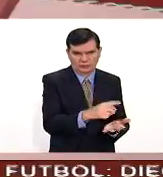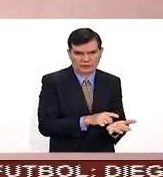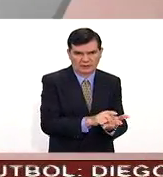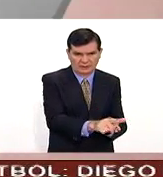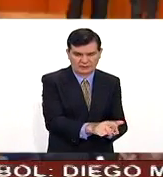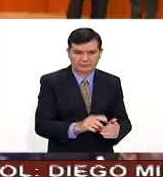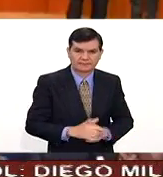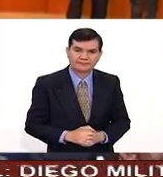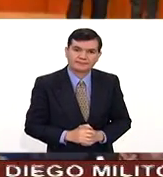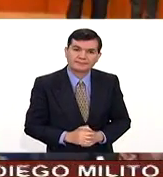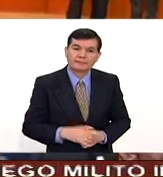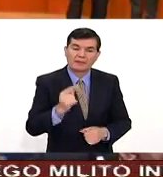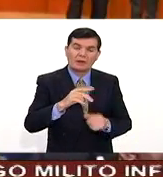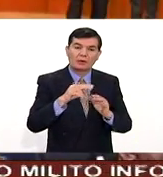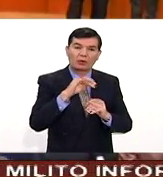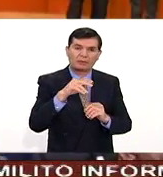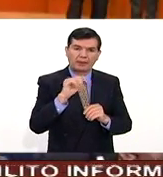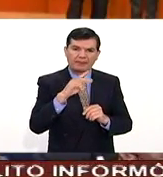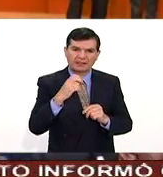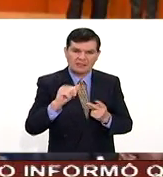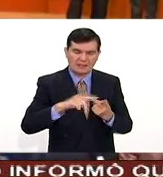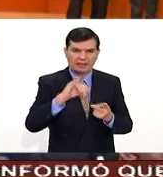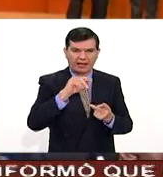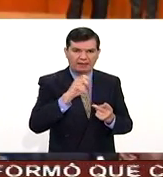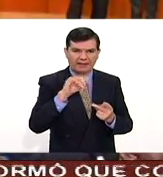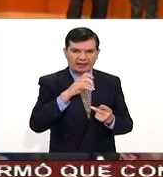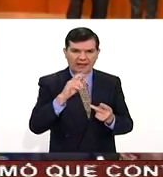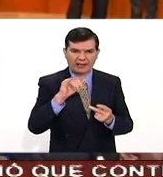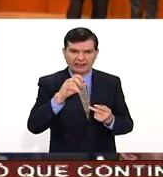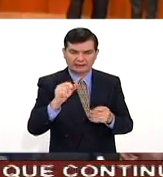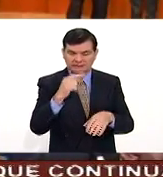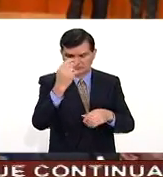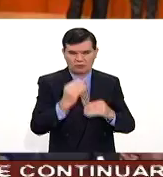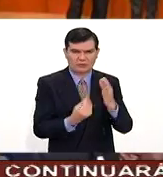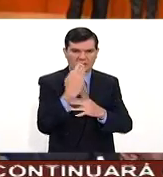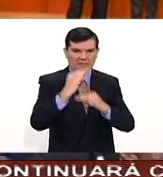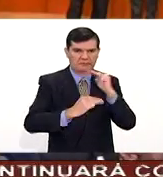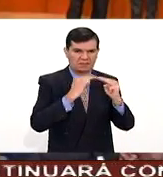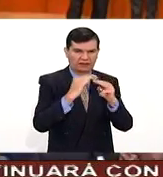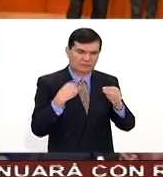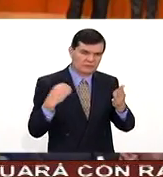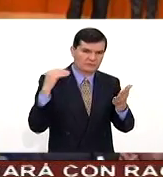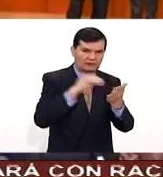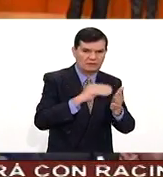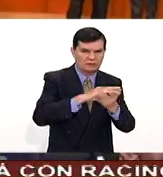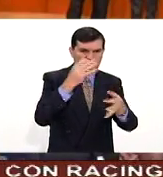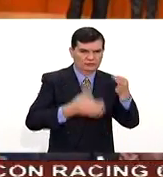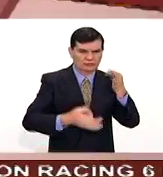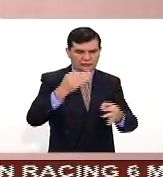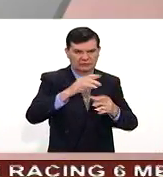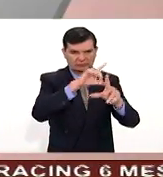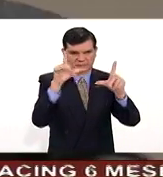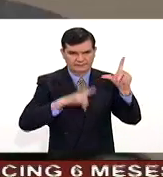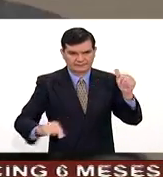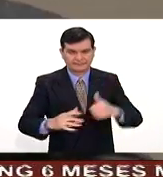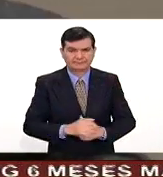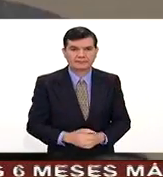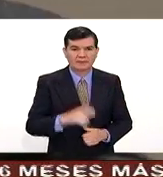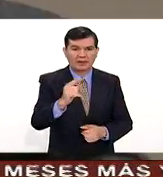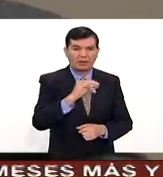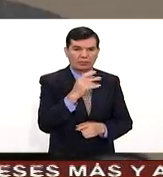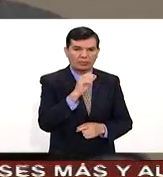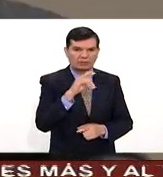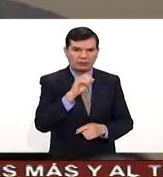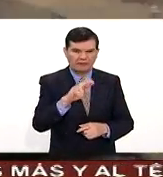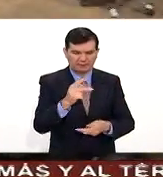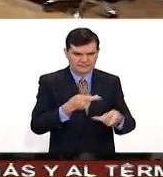humanos. Norma Piña y Javier Lainez son los nuevos ministros de la Suprema Corte de Justicia de la Nación. Arturo